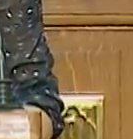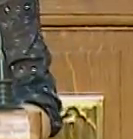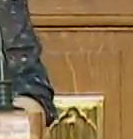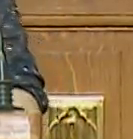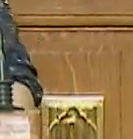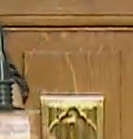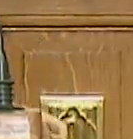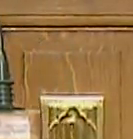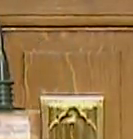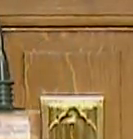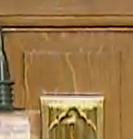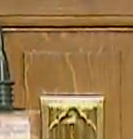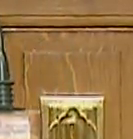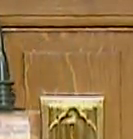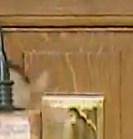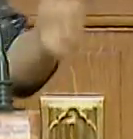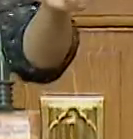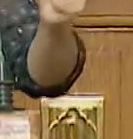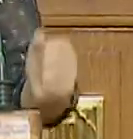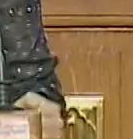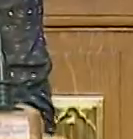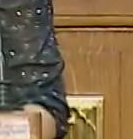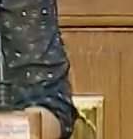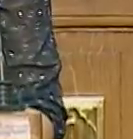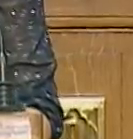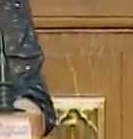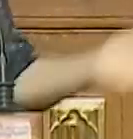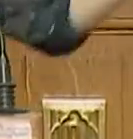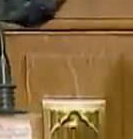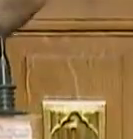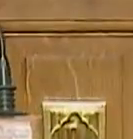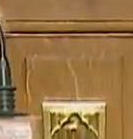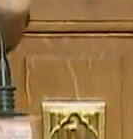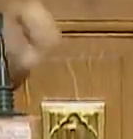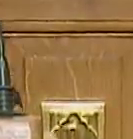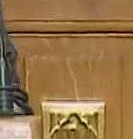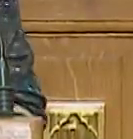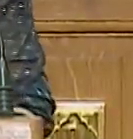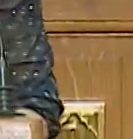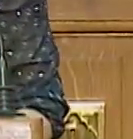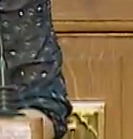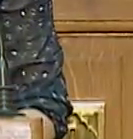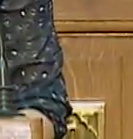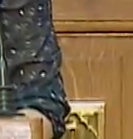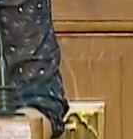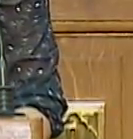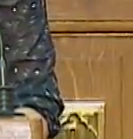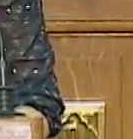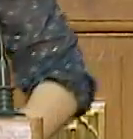discapacidad, jóvenes, adultos mayores, pensionados, pensionadas,